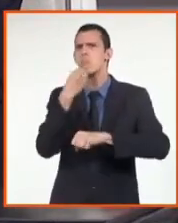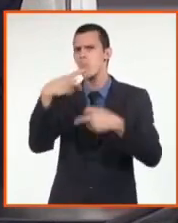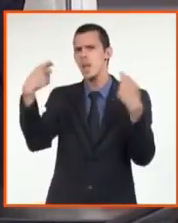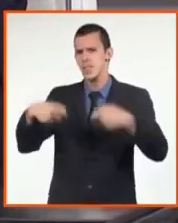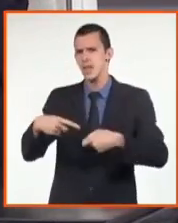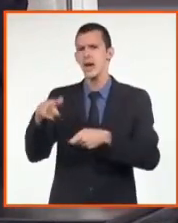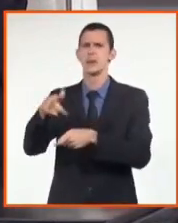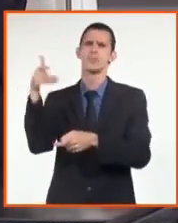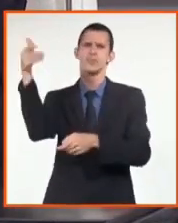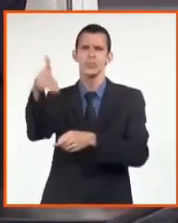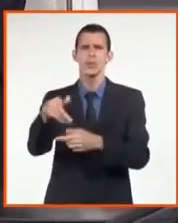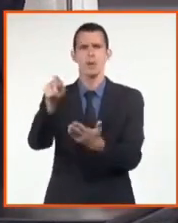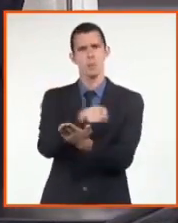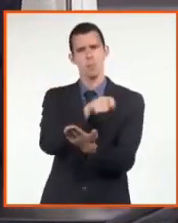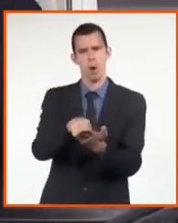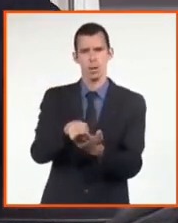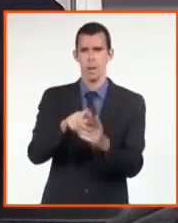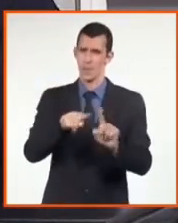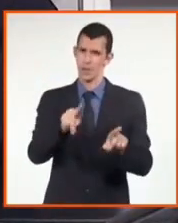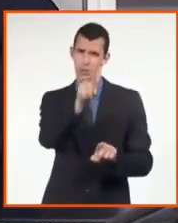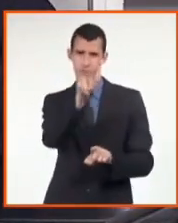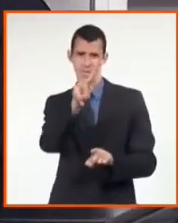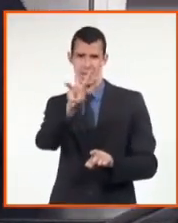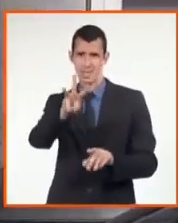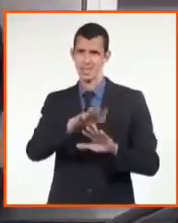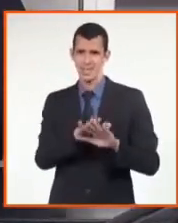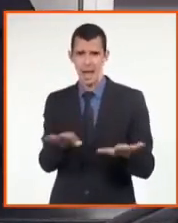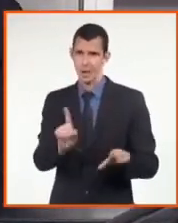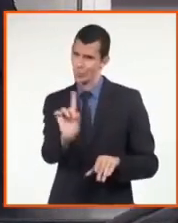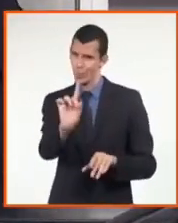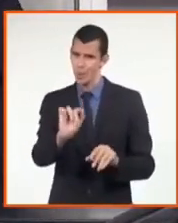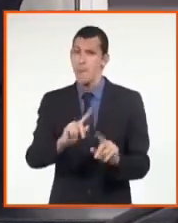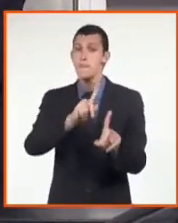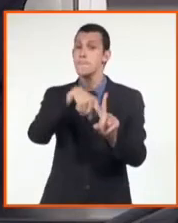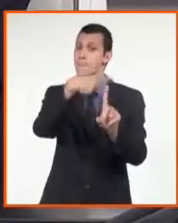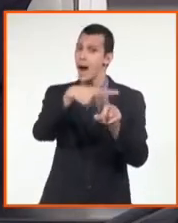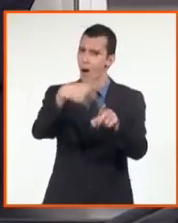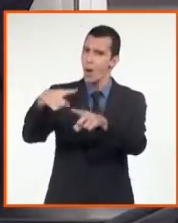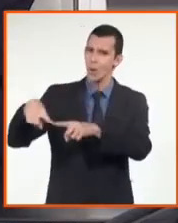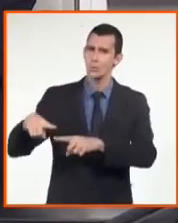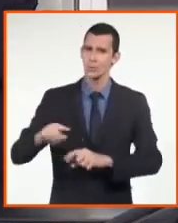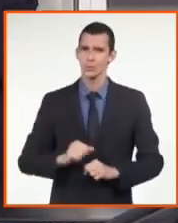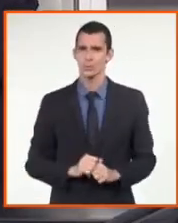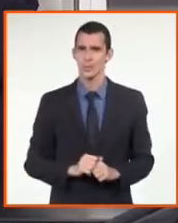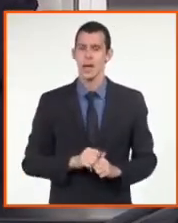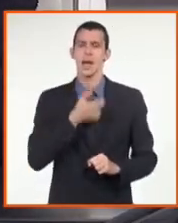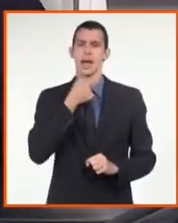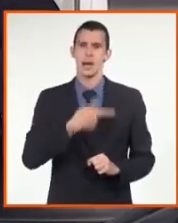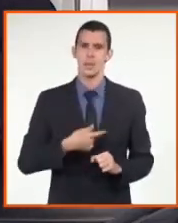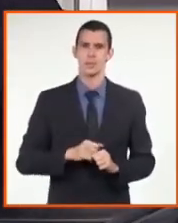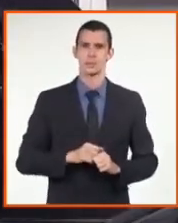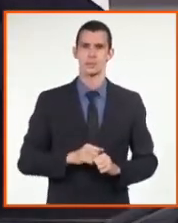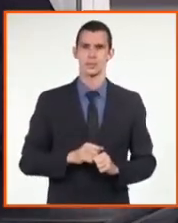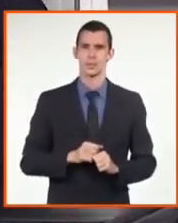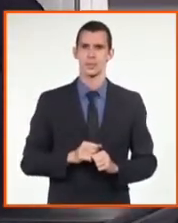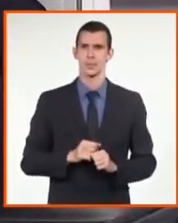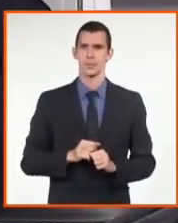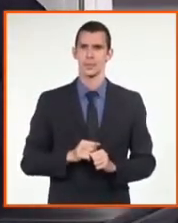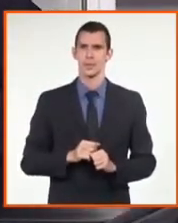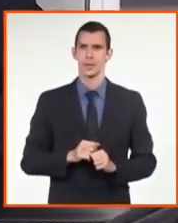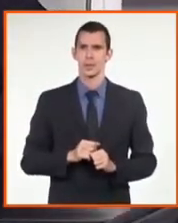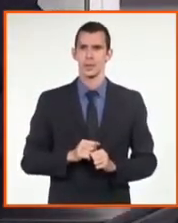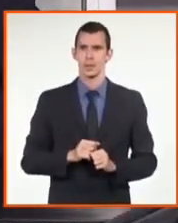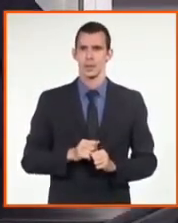ahí sin conclusiones electorales que tienen tres países por ejemplo la de su incluyó lesoto y